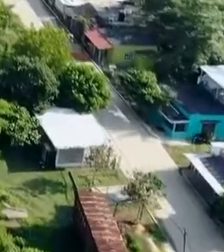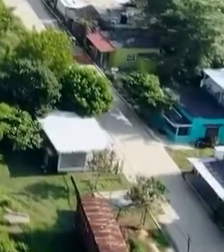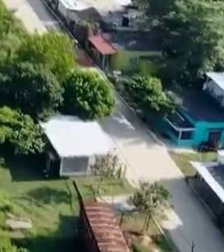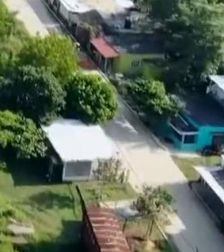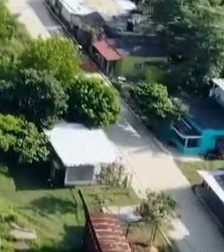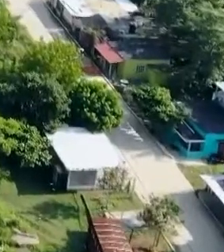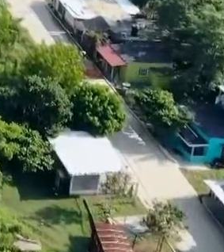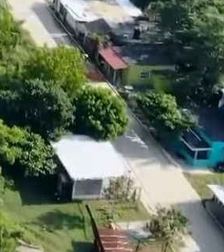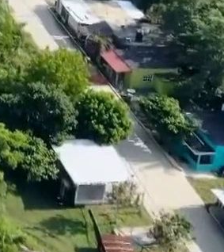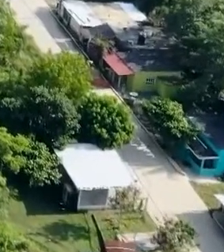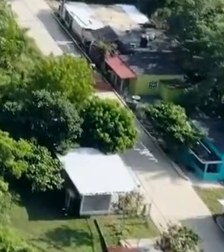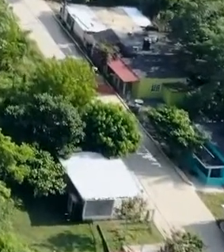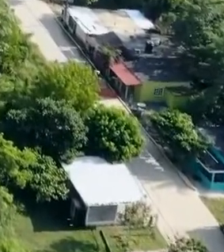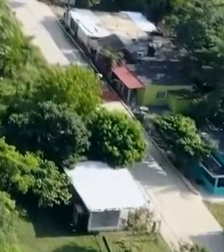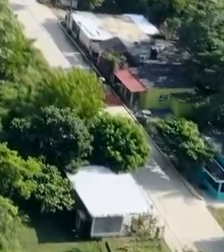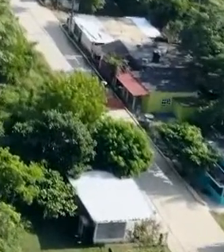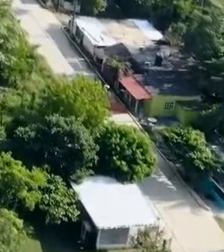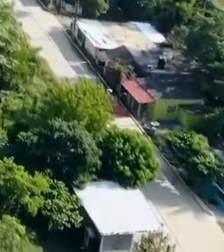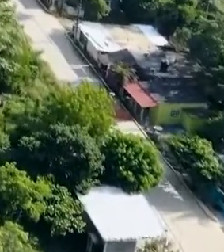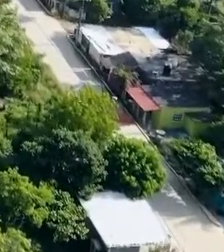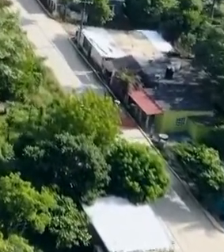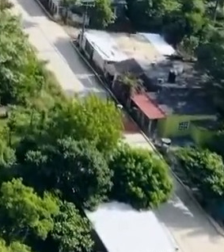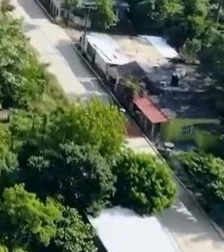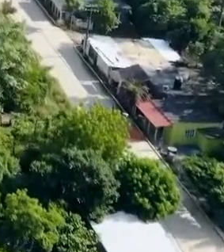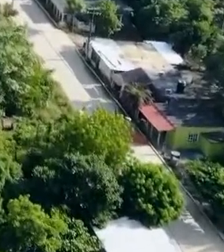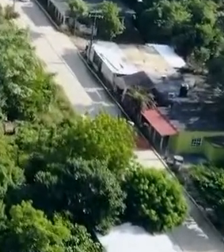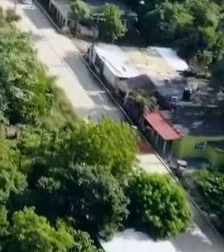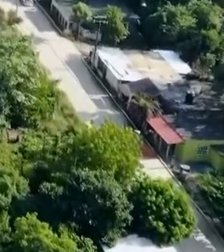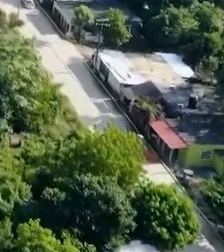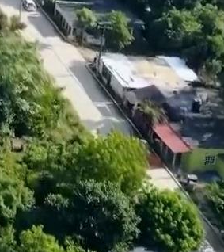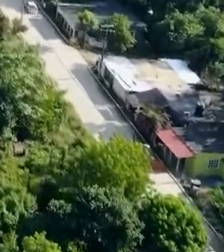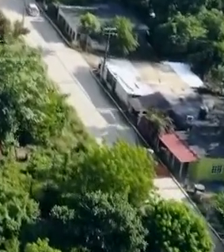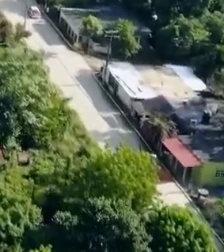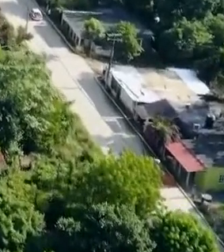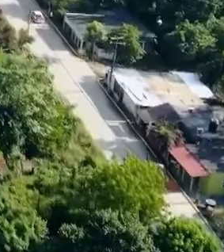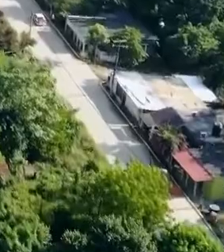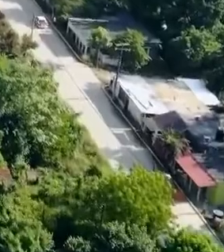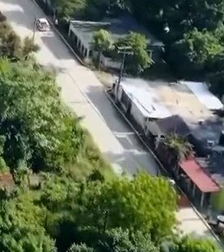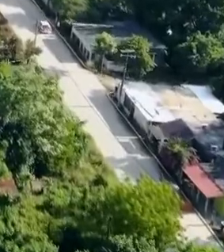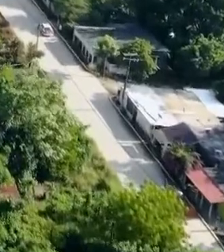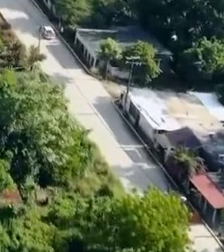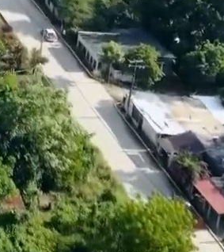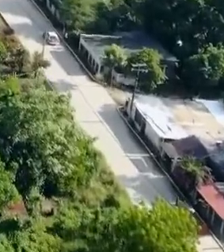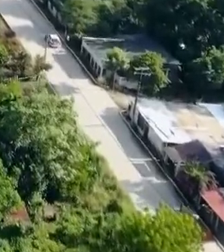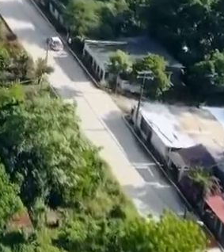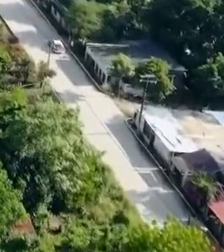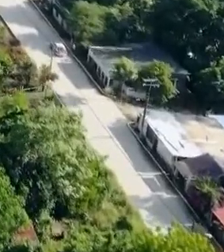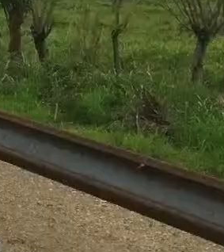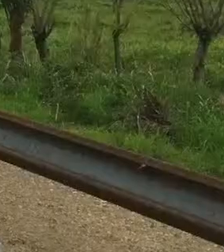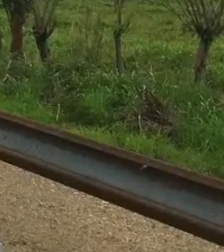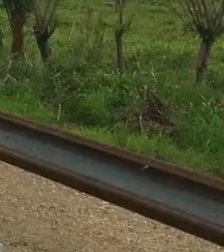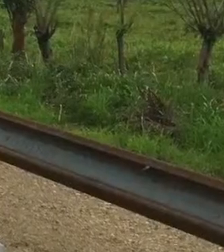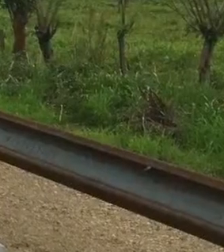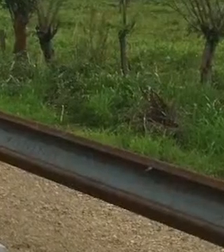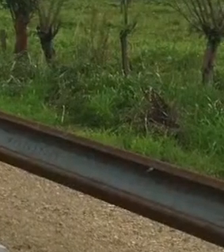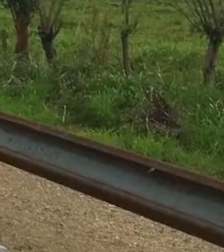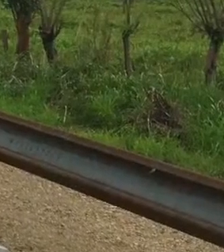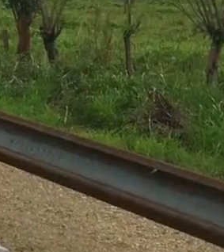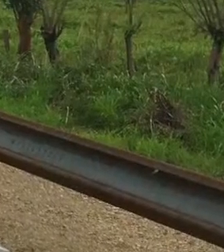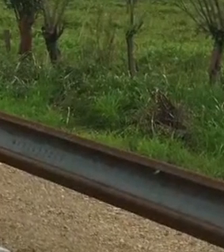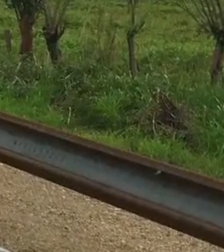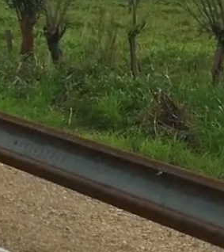de Tehuantepec continúa en los 5 tramos, con un avance global de 41%.